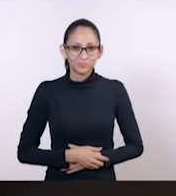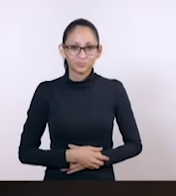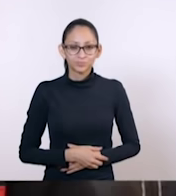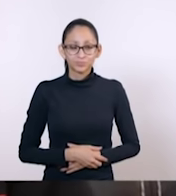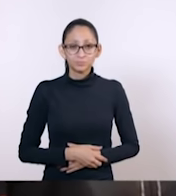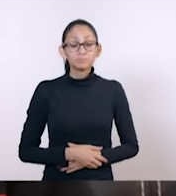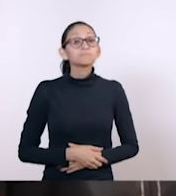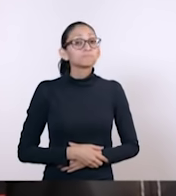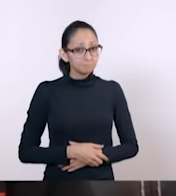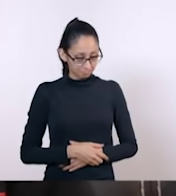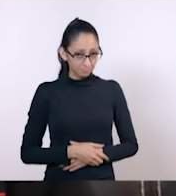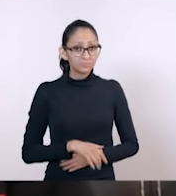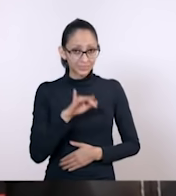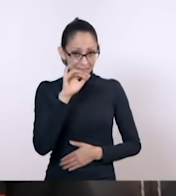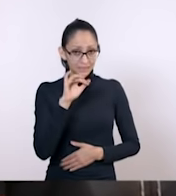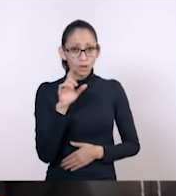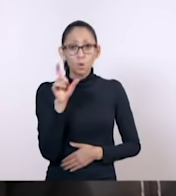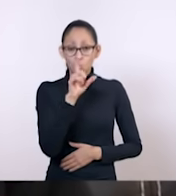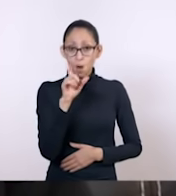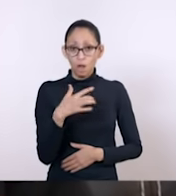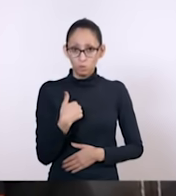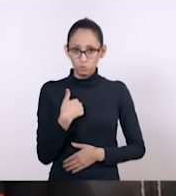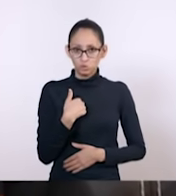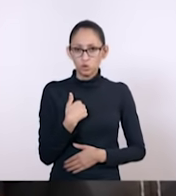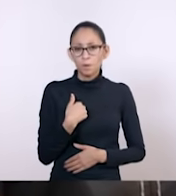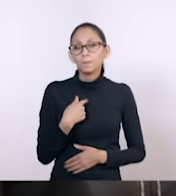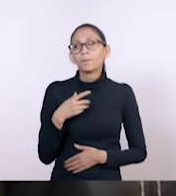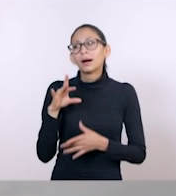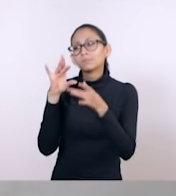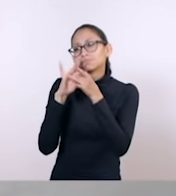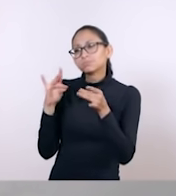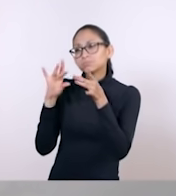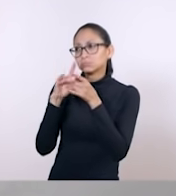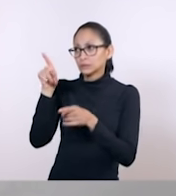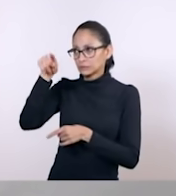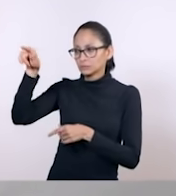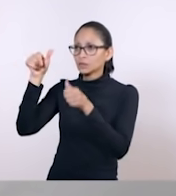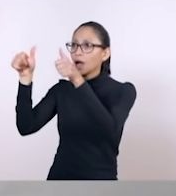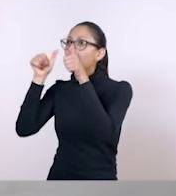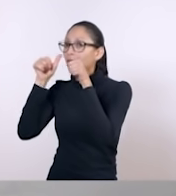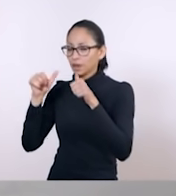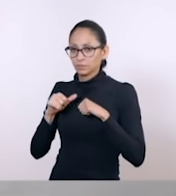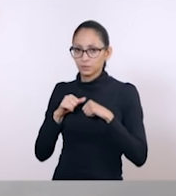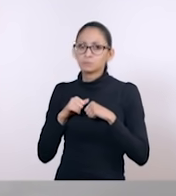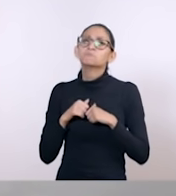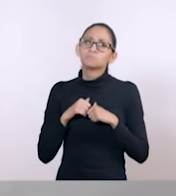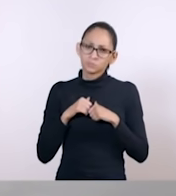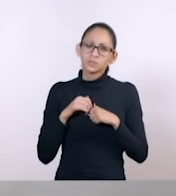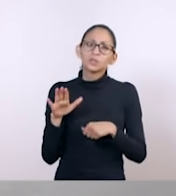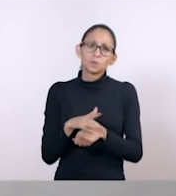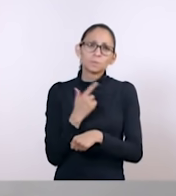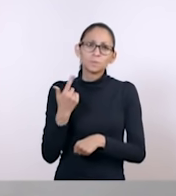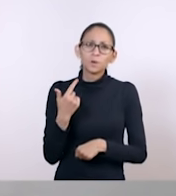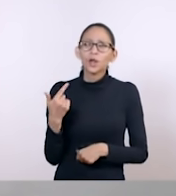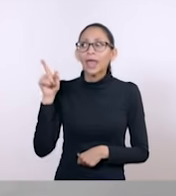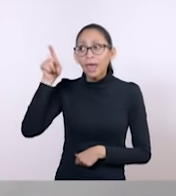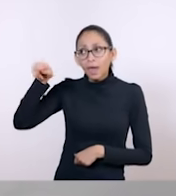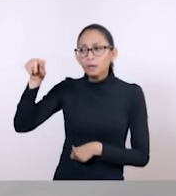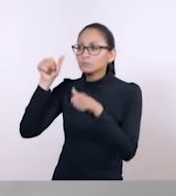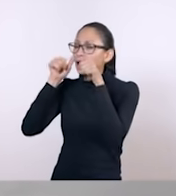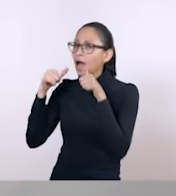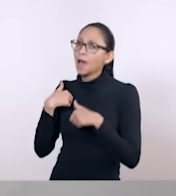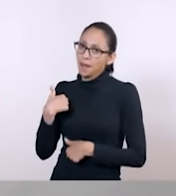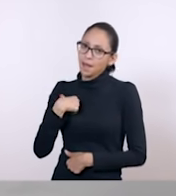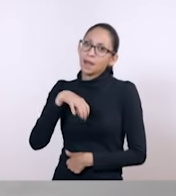Sí, porque cuando yo hablo me ponen atención. Sí, soy escuchada porque me quieren y siempre